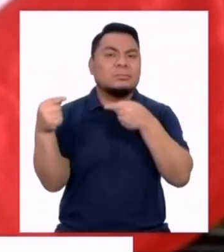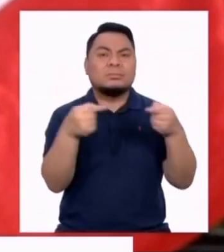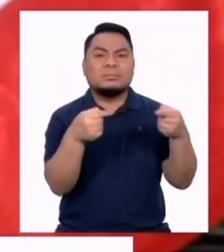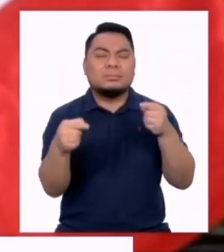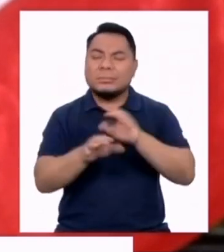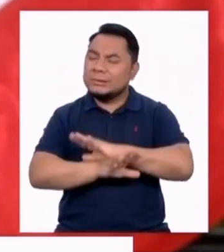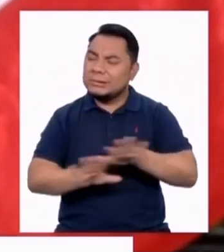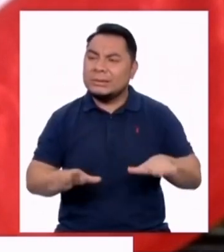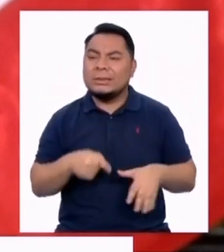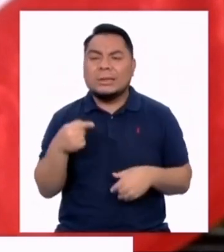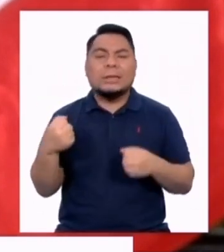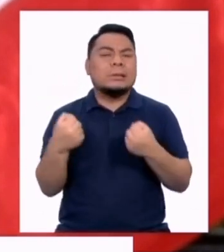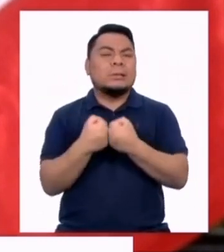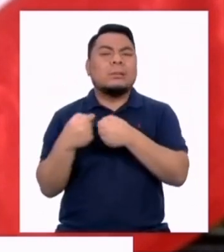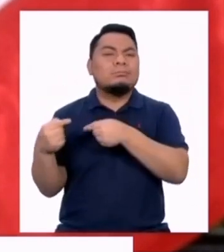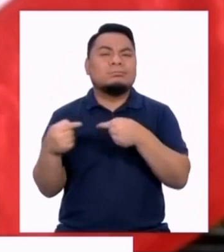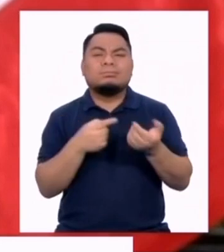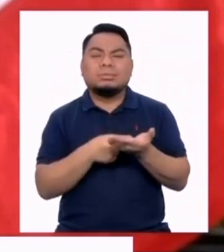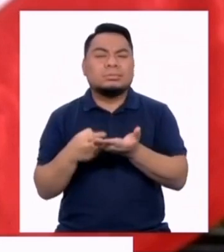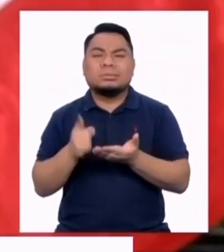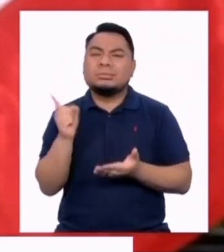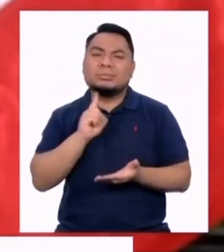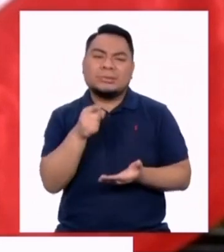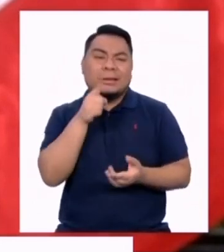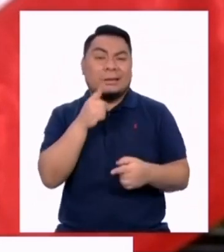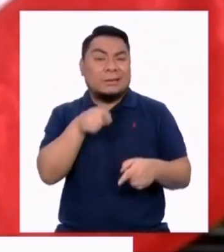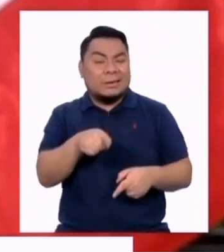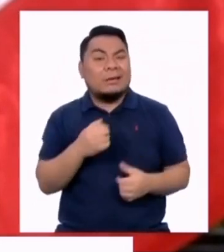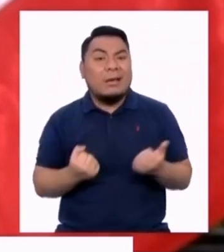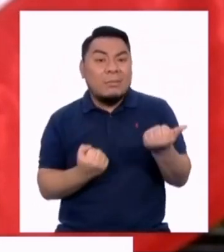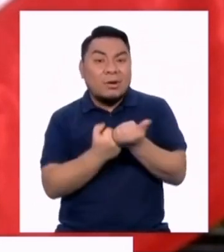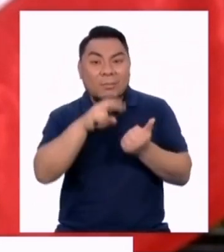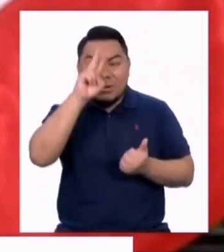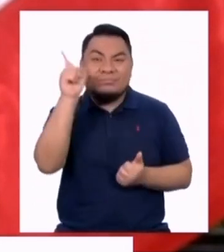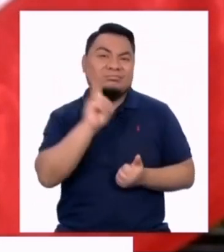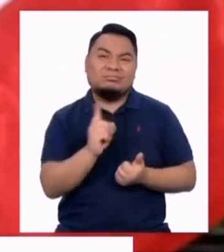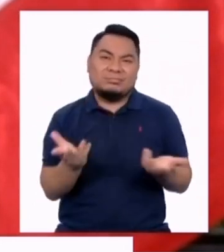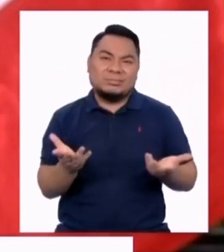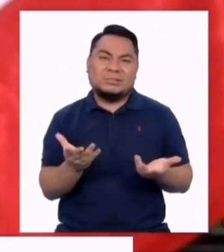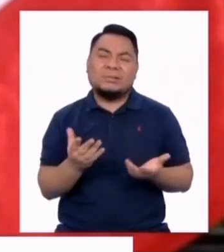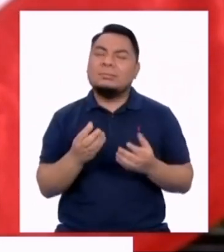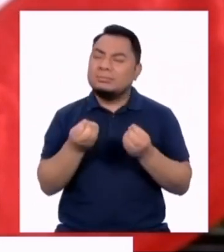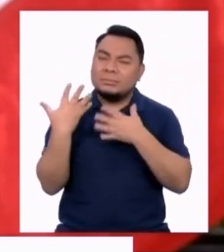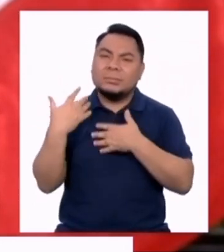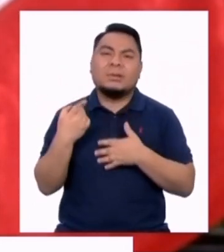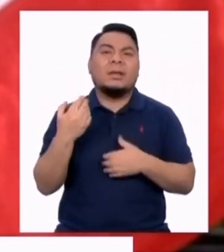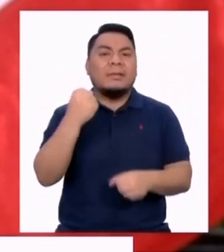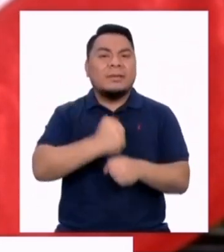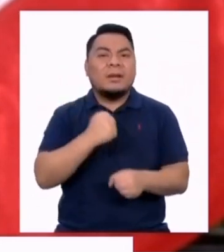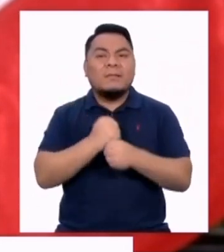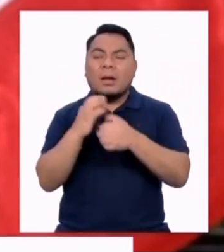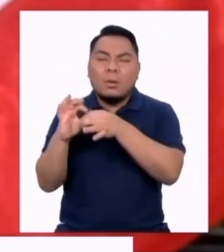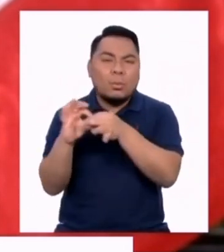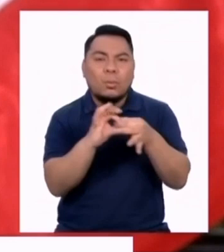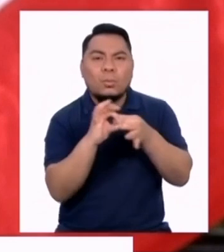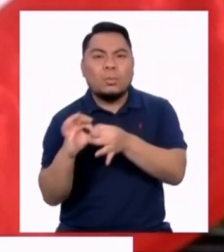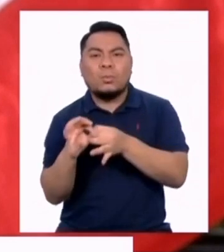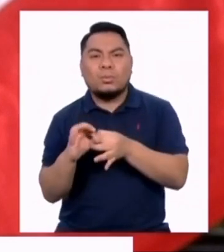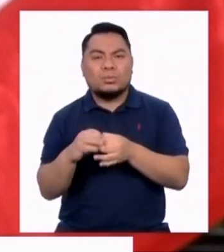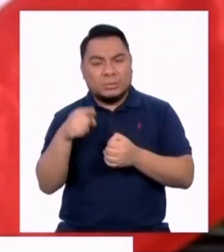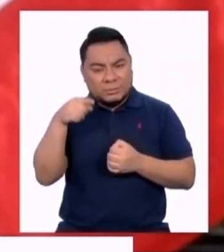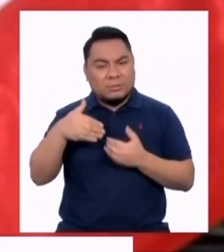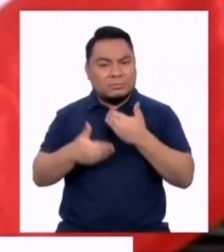trabajemos juntos para salir de esta situación no nos pongamos obstáculos